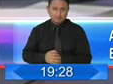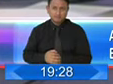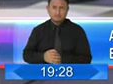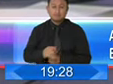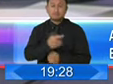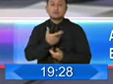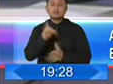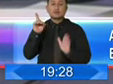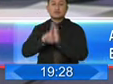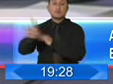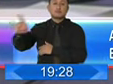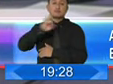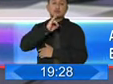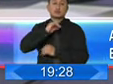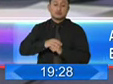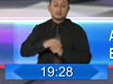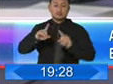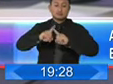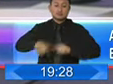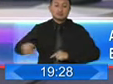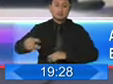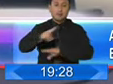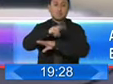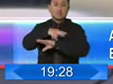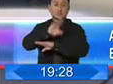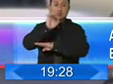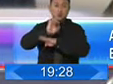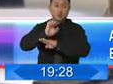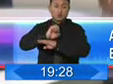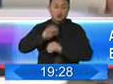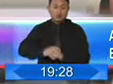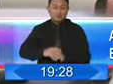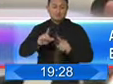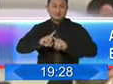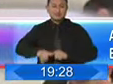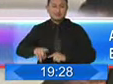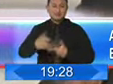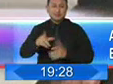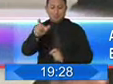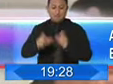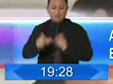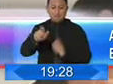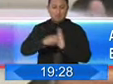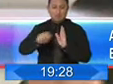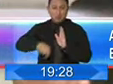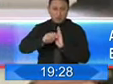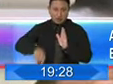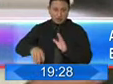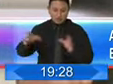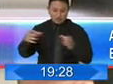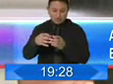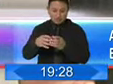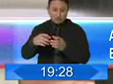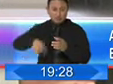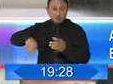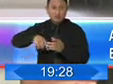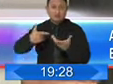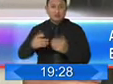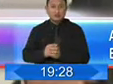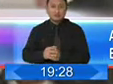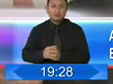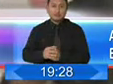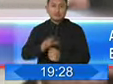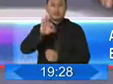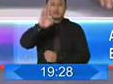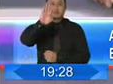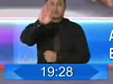en Estados Unidos en contra de una fiscal ecuatoriana y varios peritos de la mencionada unidad también fue formulada ante el